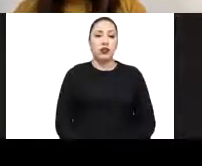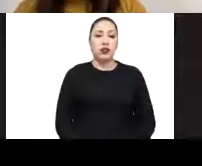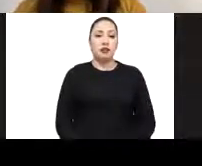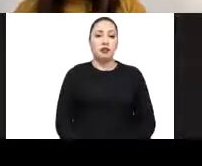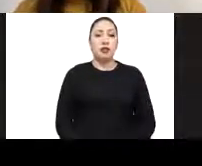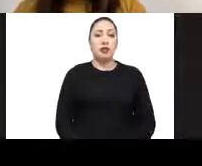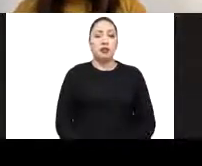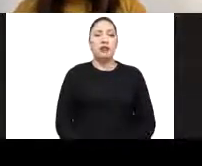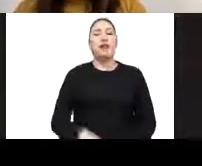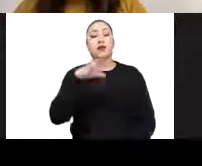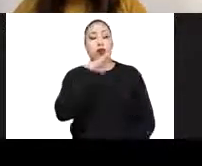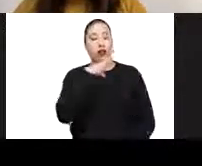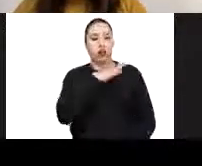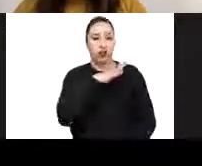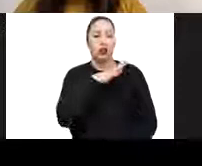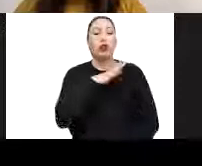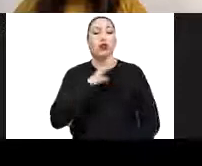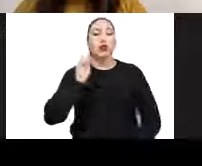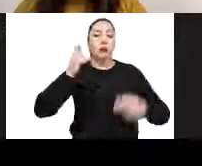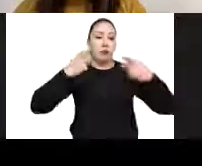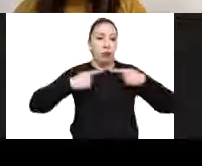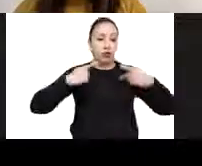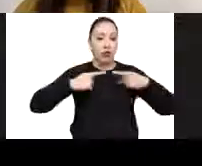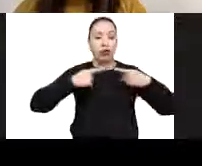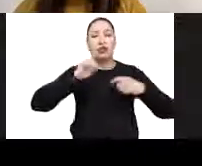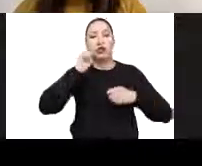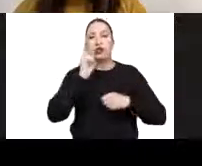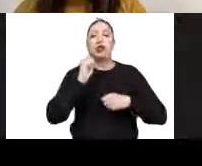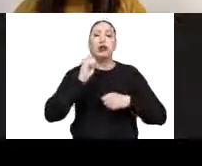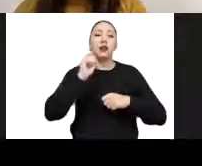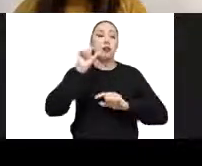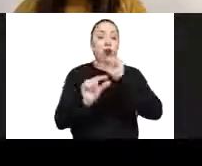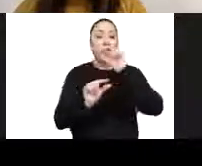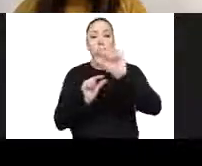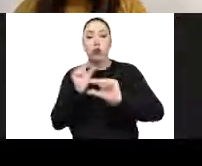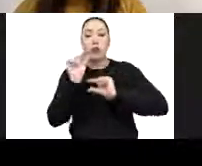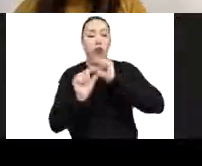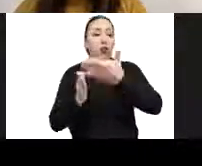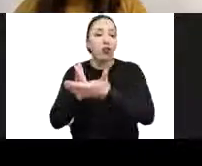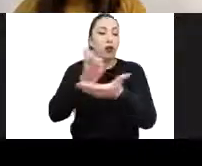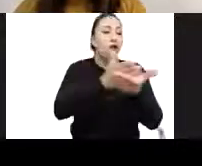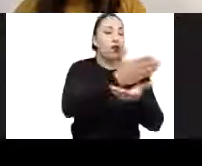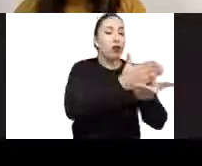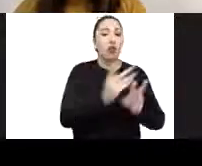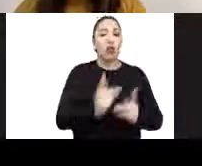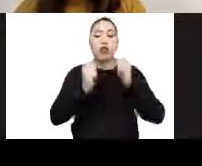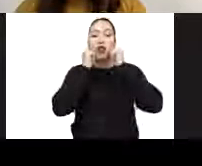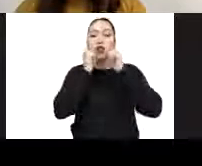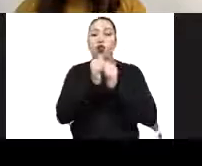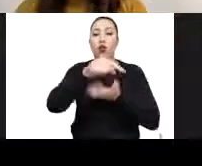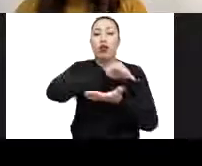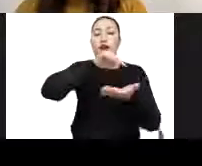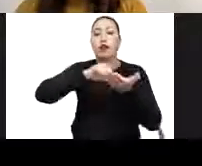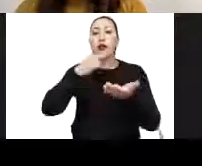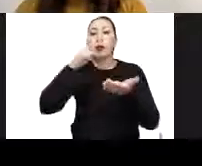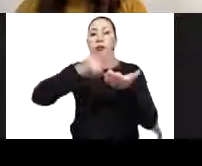enormes presiones sobre el suelo de conservación que paulatinamente alteran sus condiciones naturales y disminuyen la capacidad de